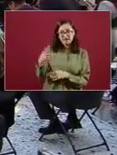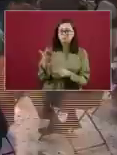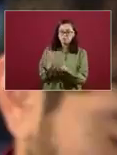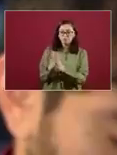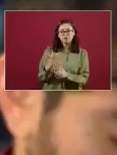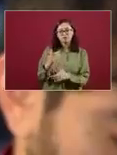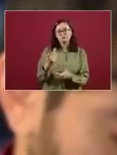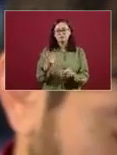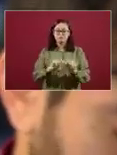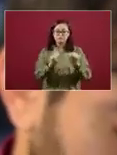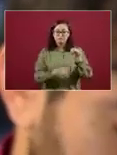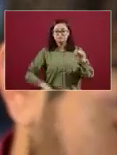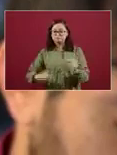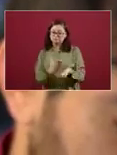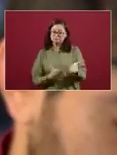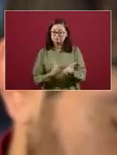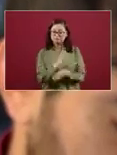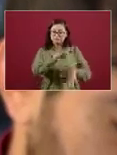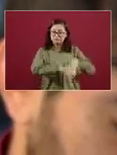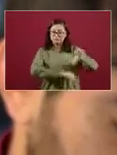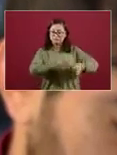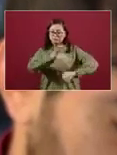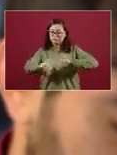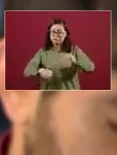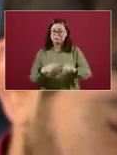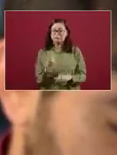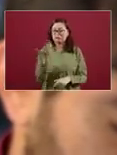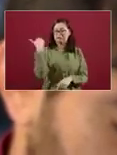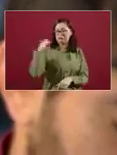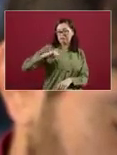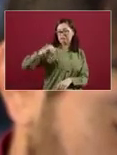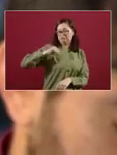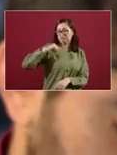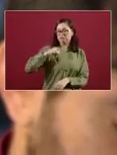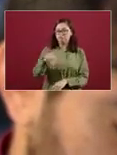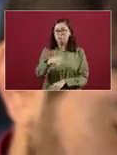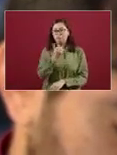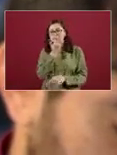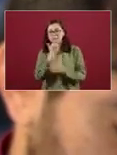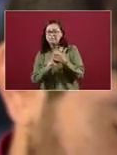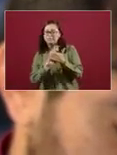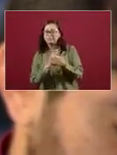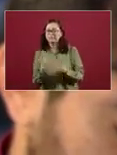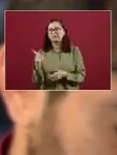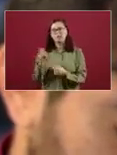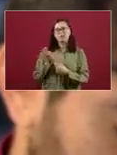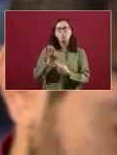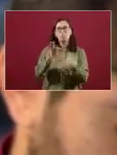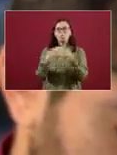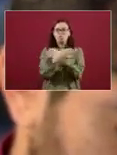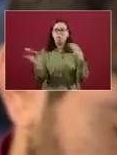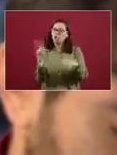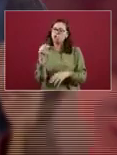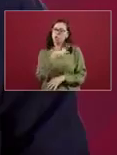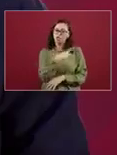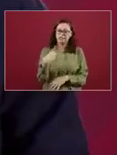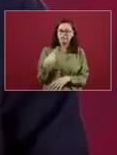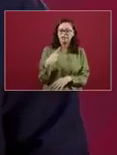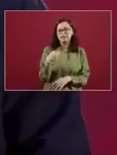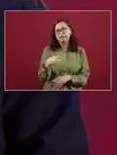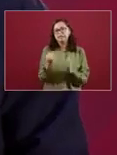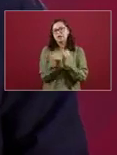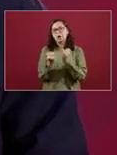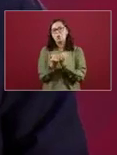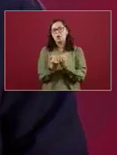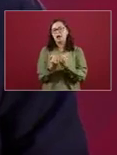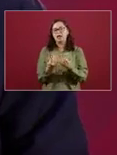disculpa por la devastación que hubo en la conquista. Y también está diciendo que no se puede ver con los ojos del pasado,